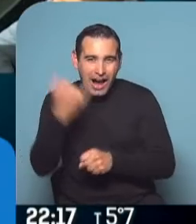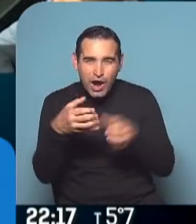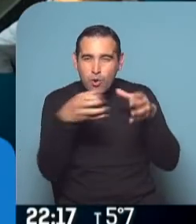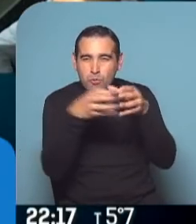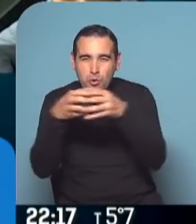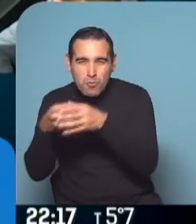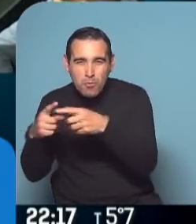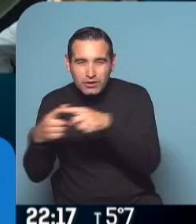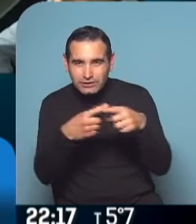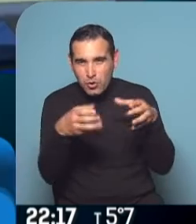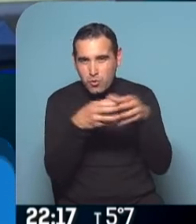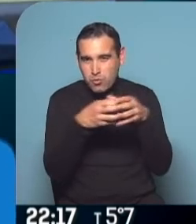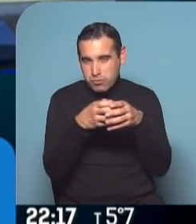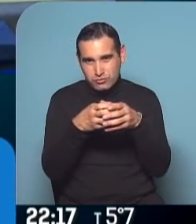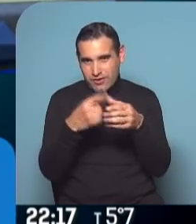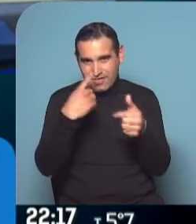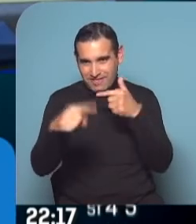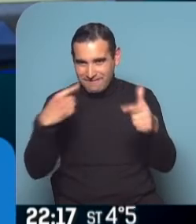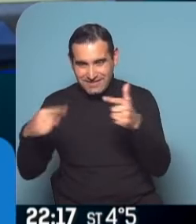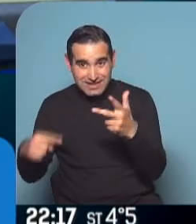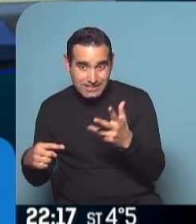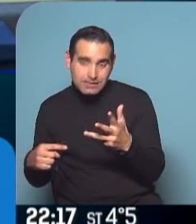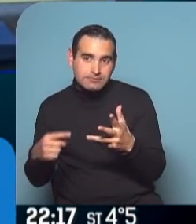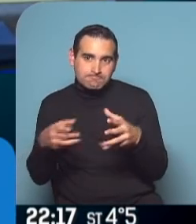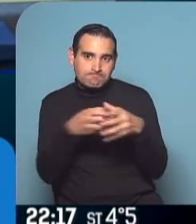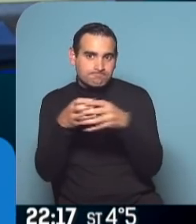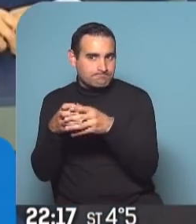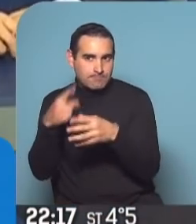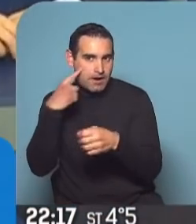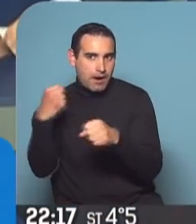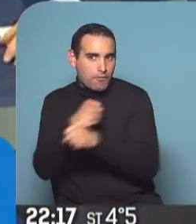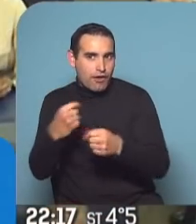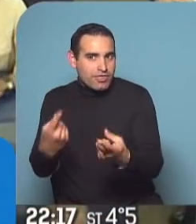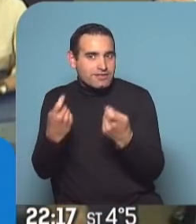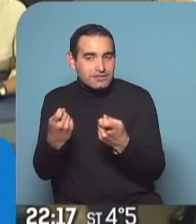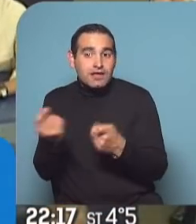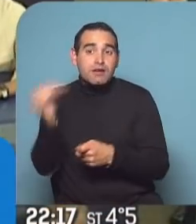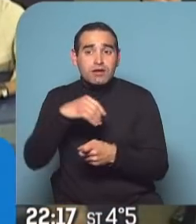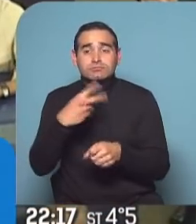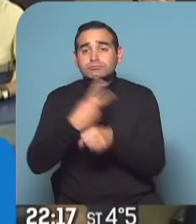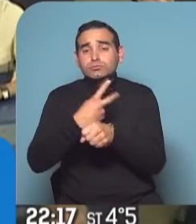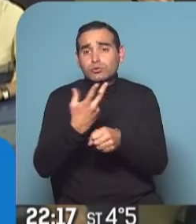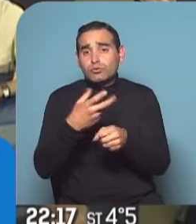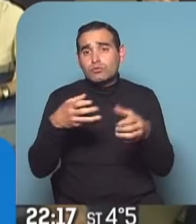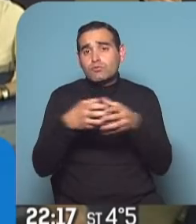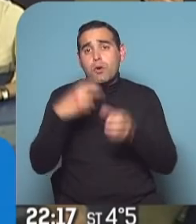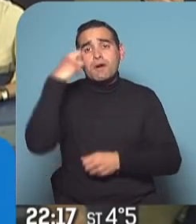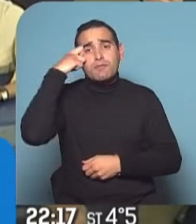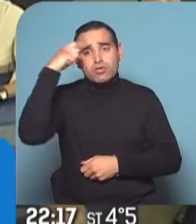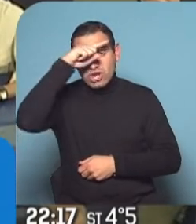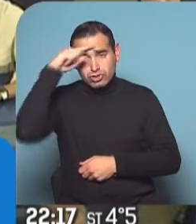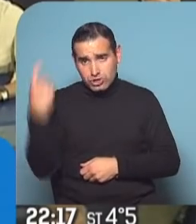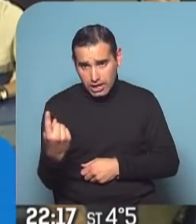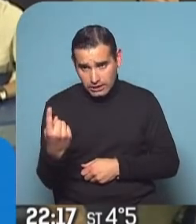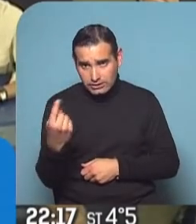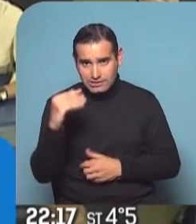un bloque, los euroscépticos, los xenófobos, y en segundo lugar, los parlamentos y los nacionales, ¿no? Y ahí el equilibrio